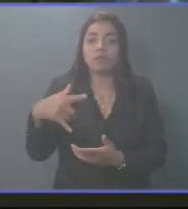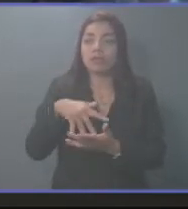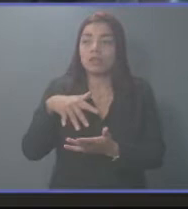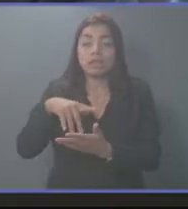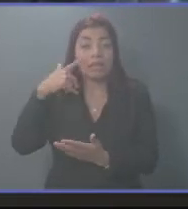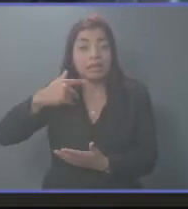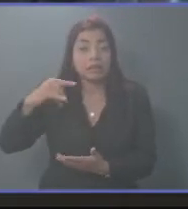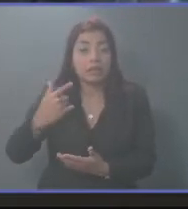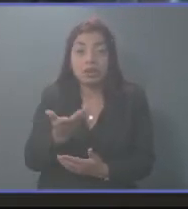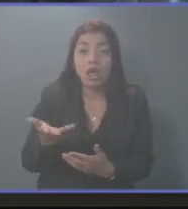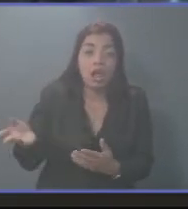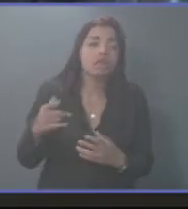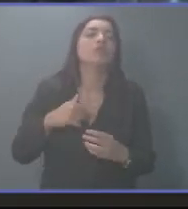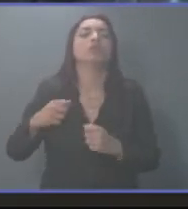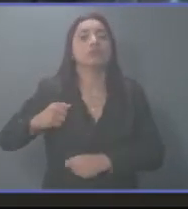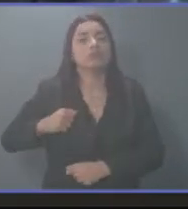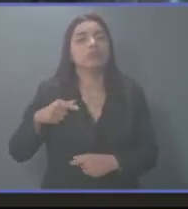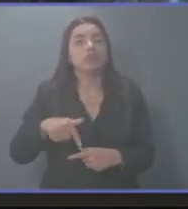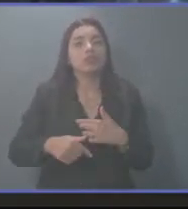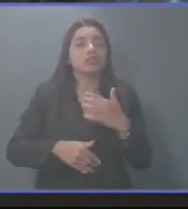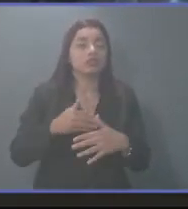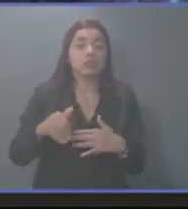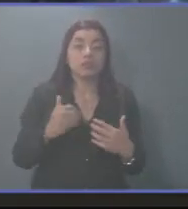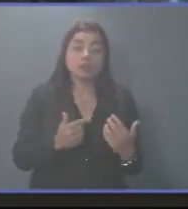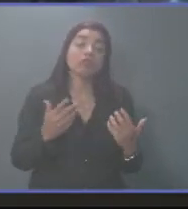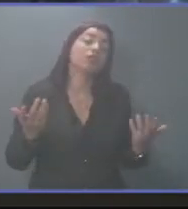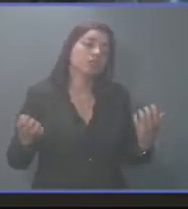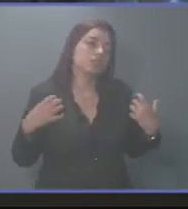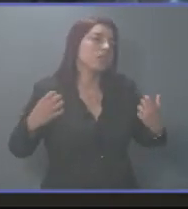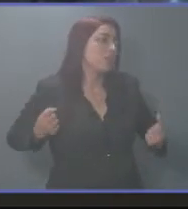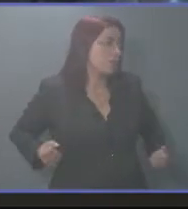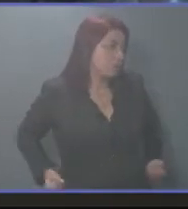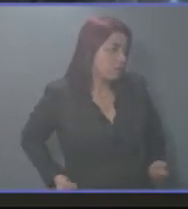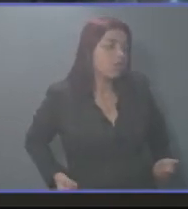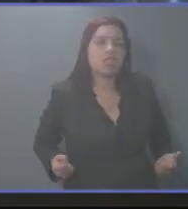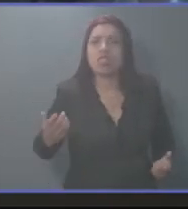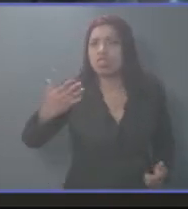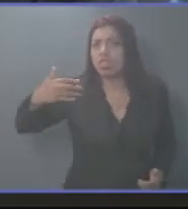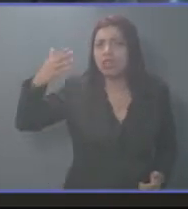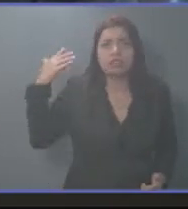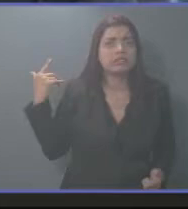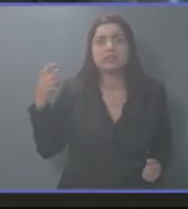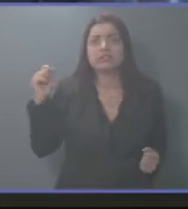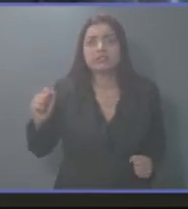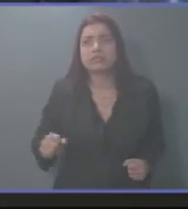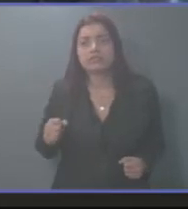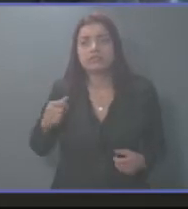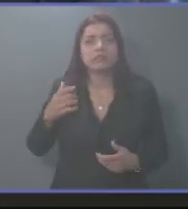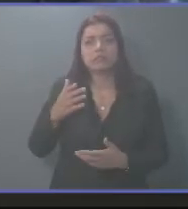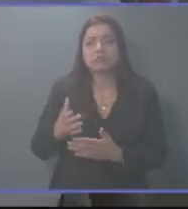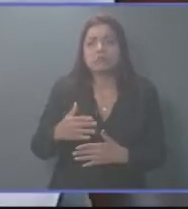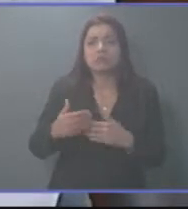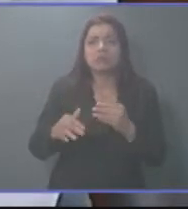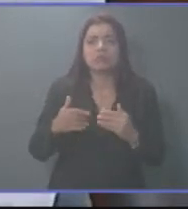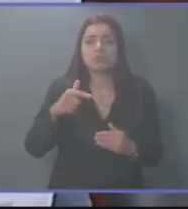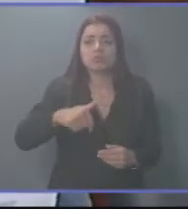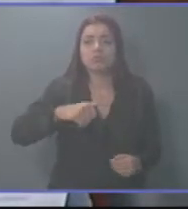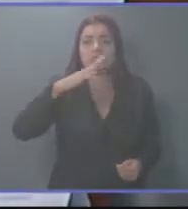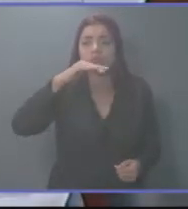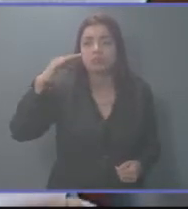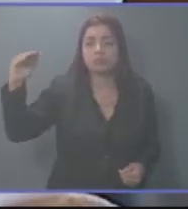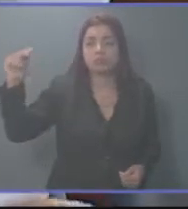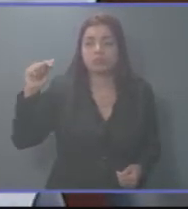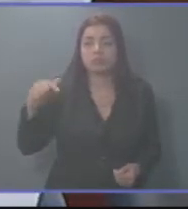vulnerables. Con esta desmovilización, el Estado perdió su capacidad de tener presencia en todo el